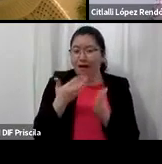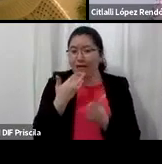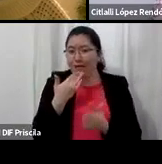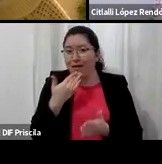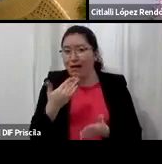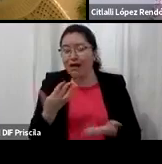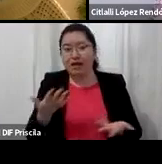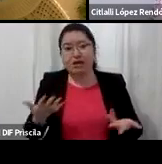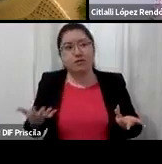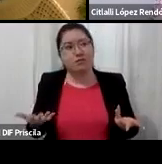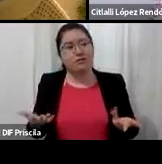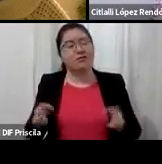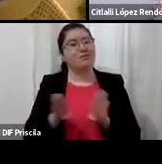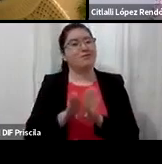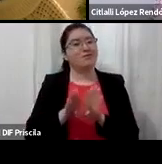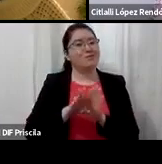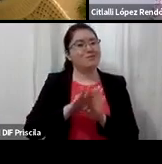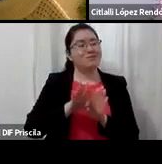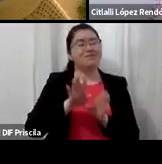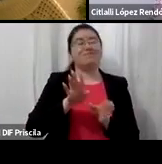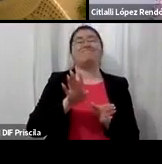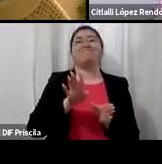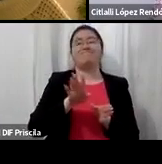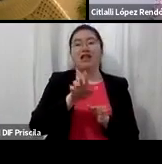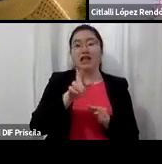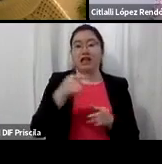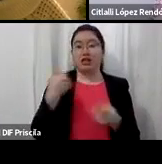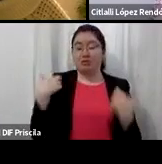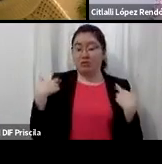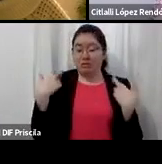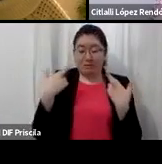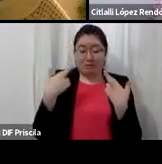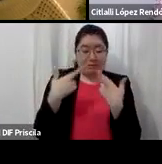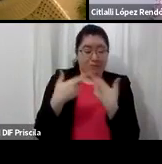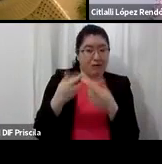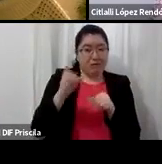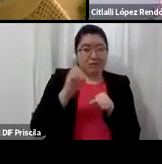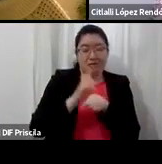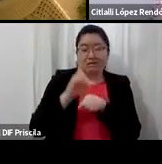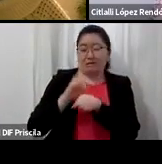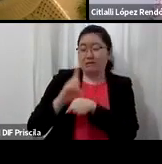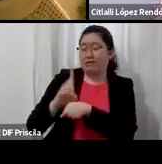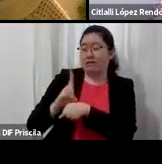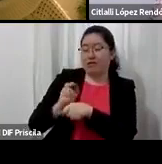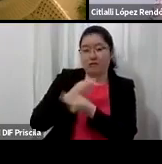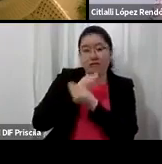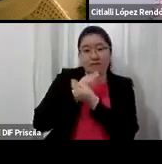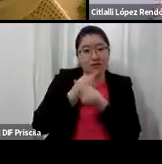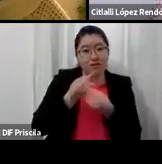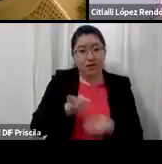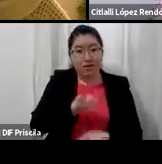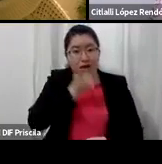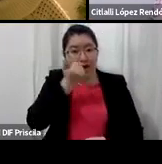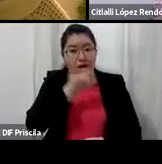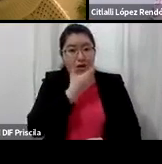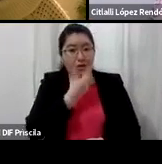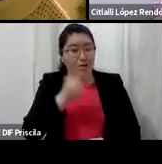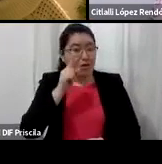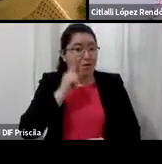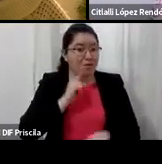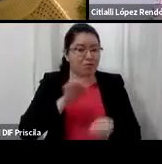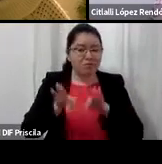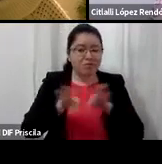urge, porque están en la trinchera día con los alumnos y las alumnas y estas realidades educativas tan difíciles.